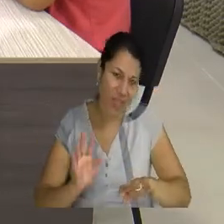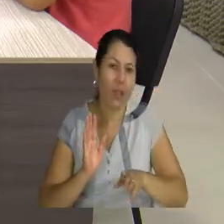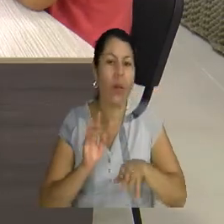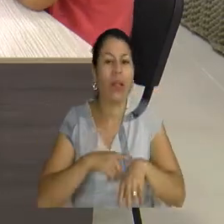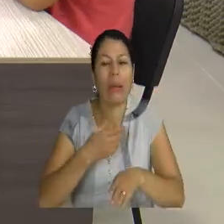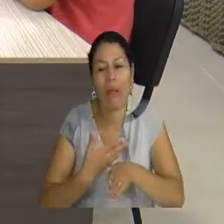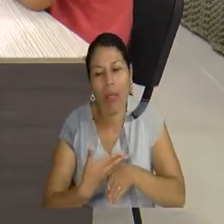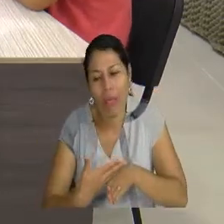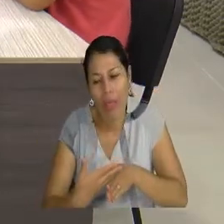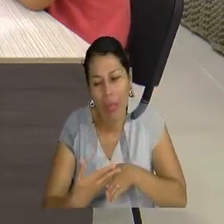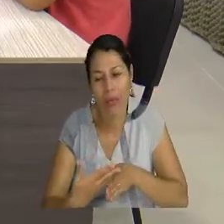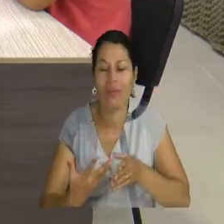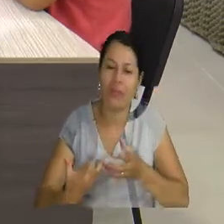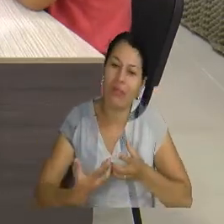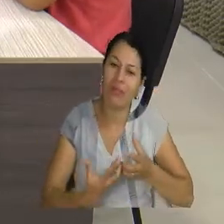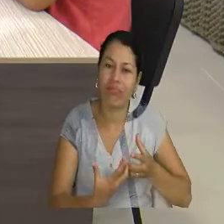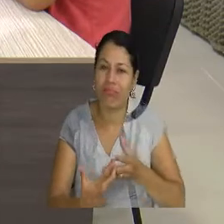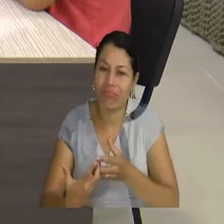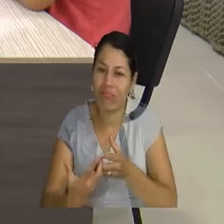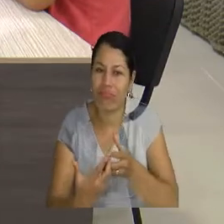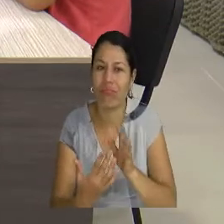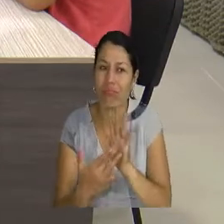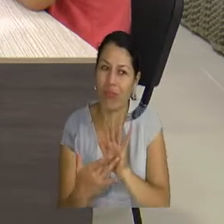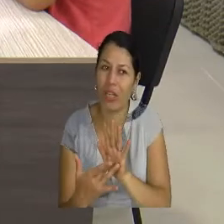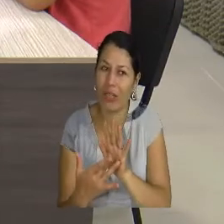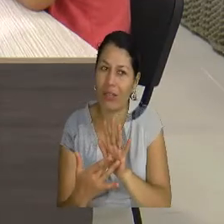cuenta, 11:12, no,